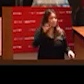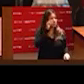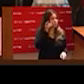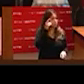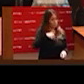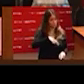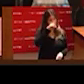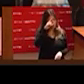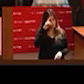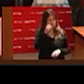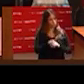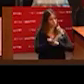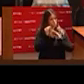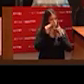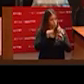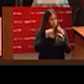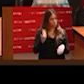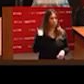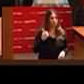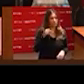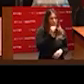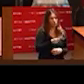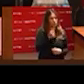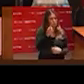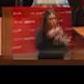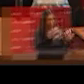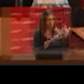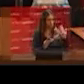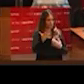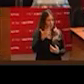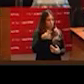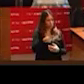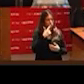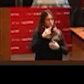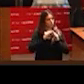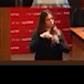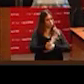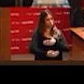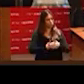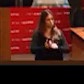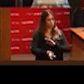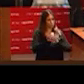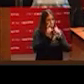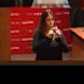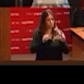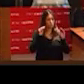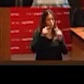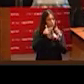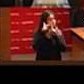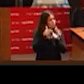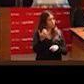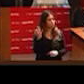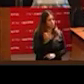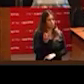down de Madrid desde el año 1995 desarrollamos nuestra actividad y su misión es la